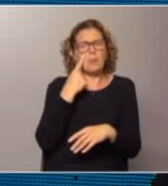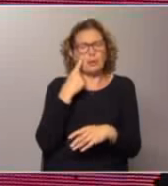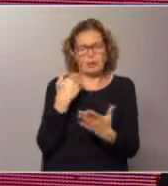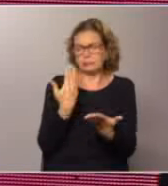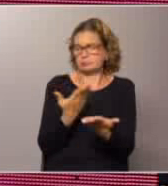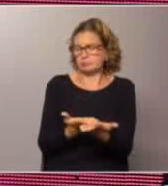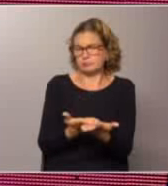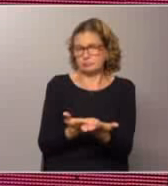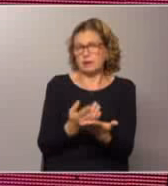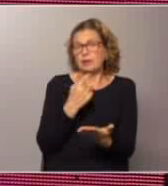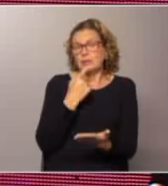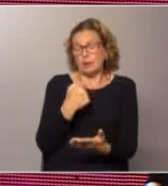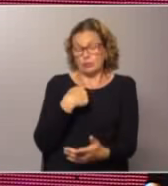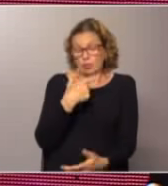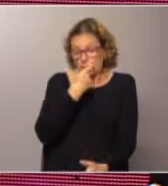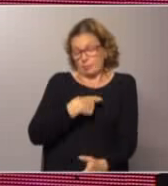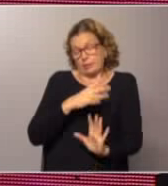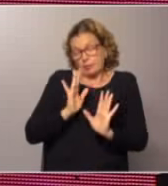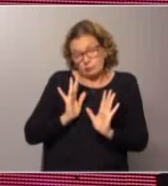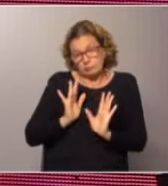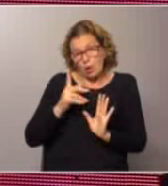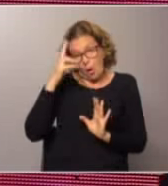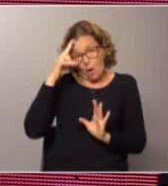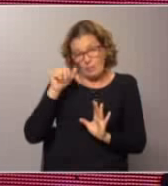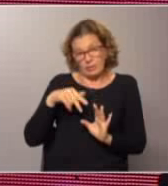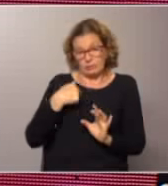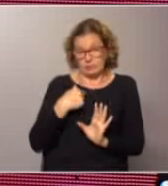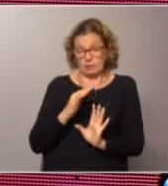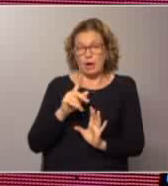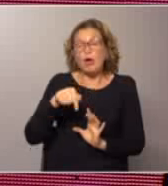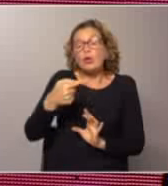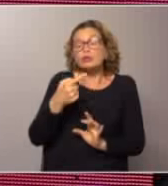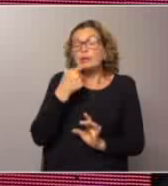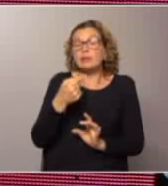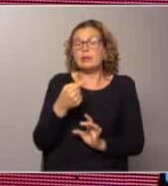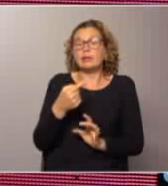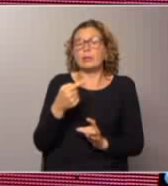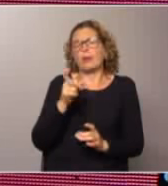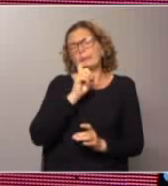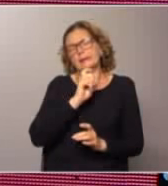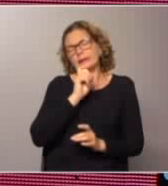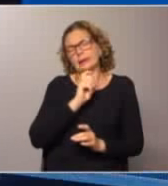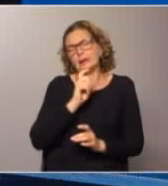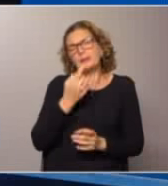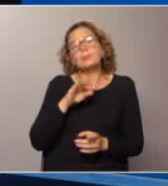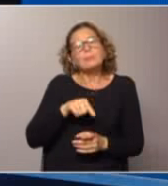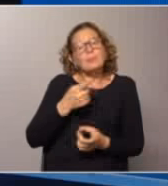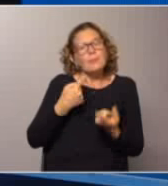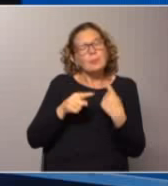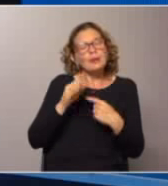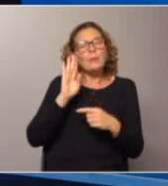pruebas digamos personalmente no esté obviamente hay otros que dicen bueno es ante una mentira pero me parece que